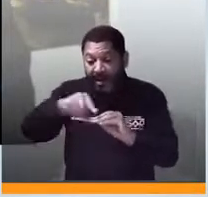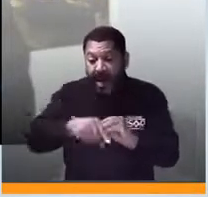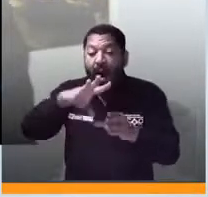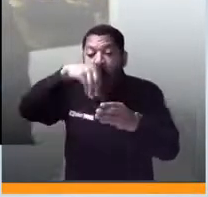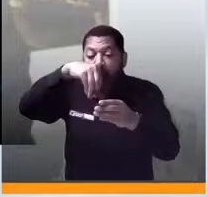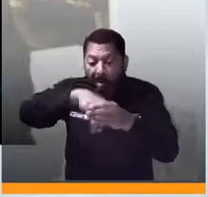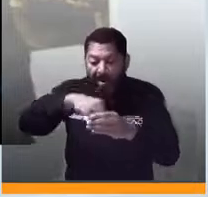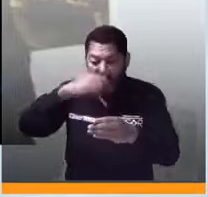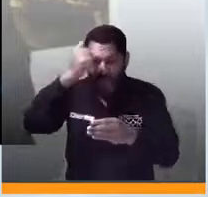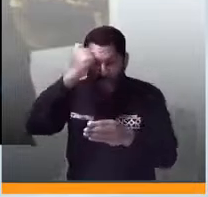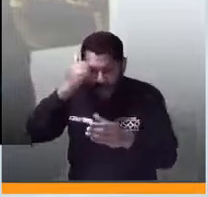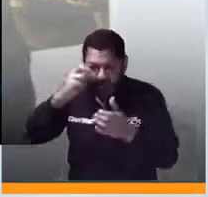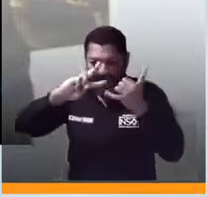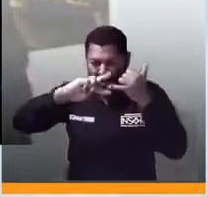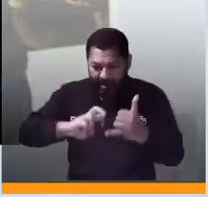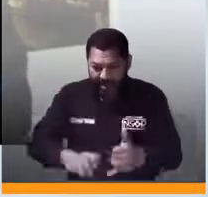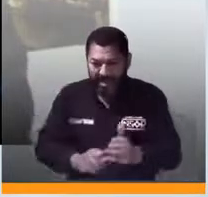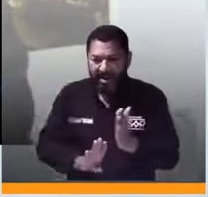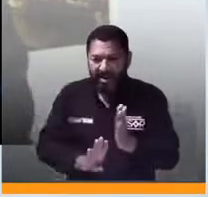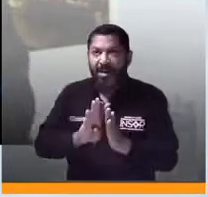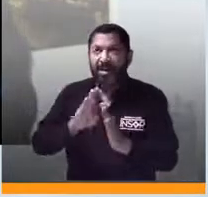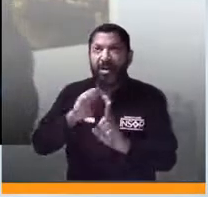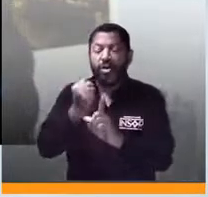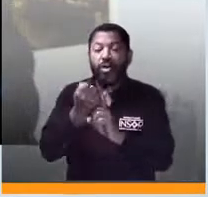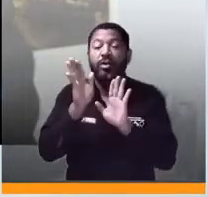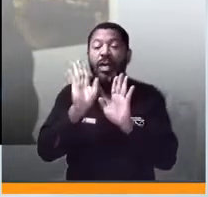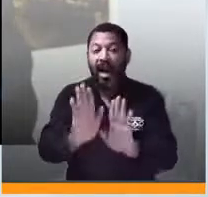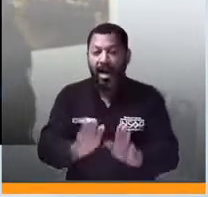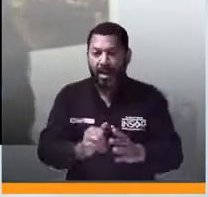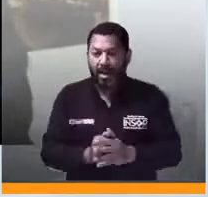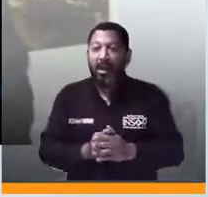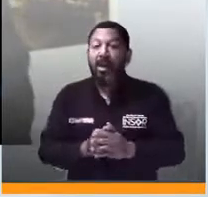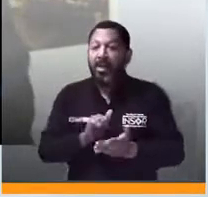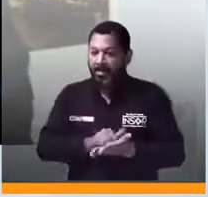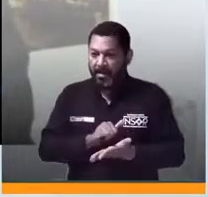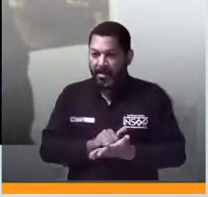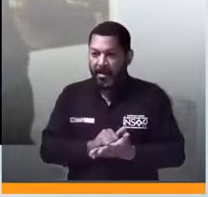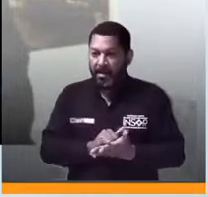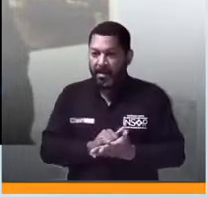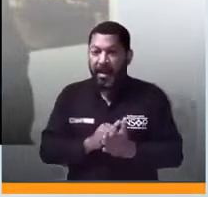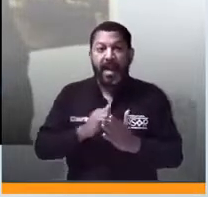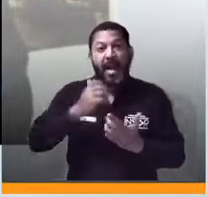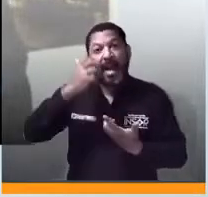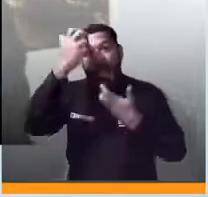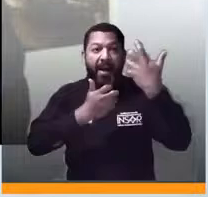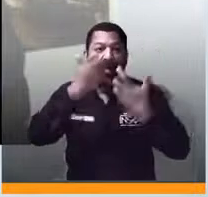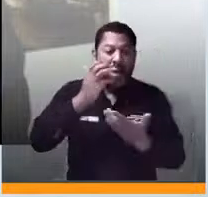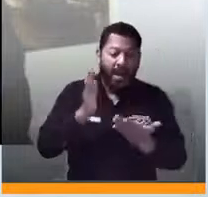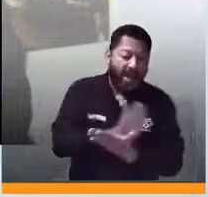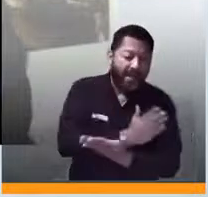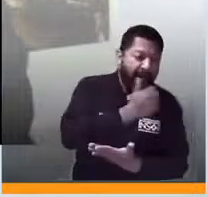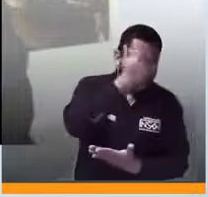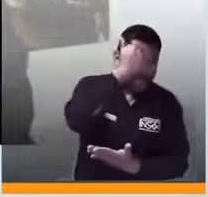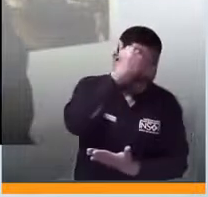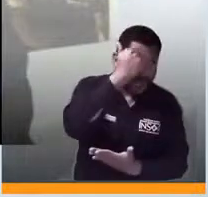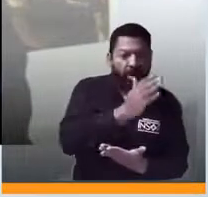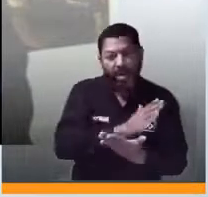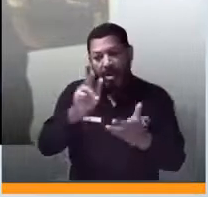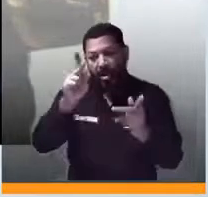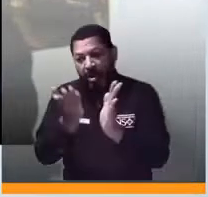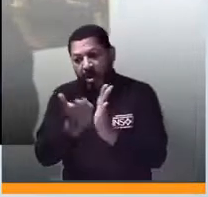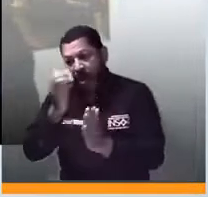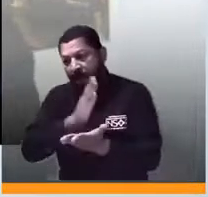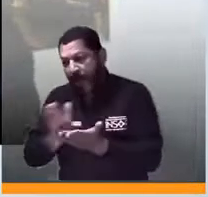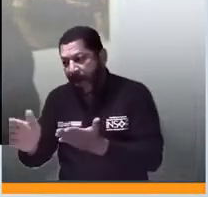la docencia, la investigación y la proyección social y se evalúa por ese mismo derrotero. No evaluamos docencia independiente, proyección social independiente o